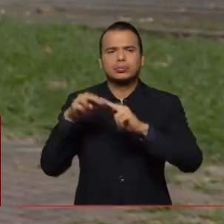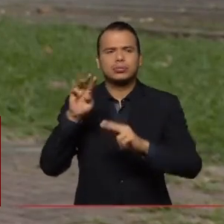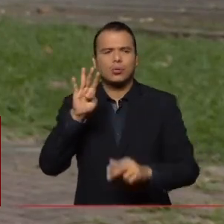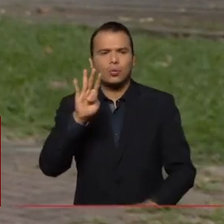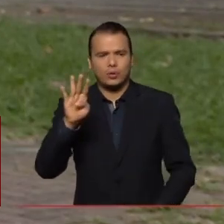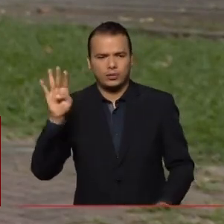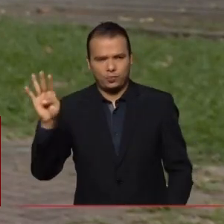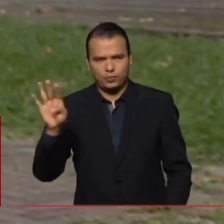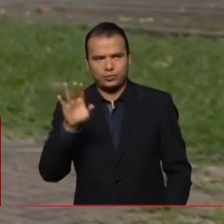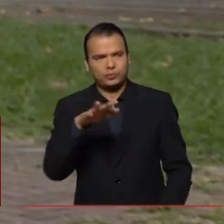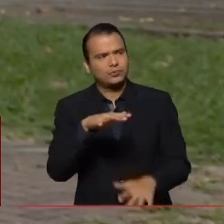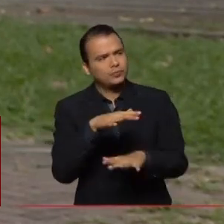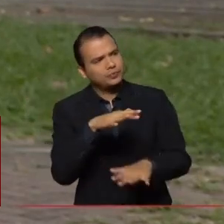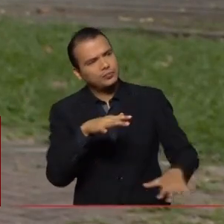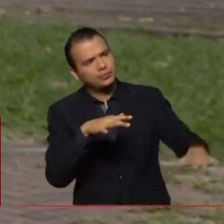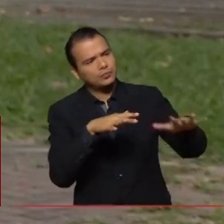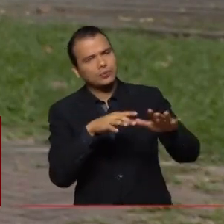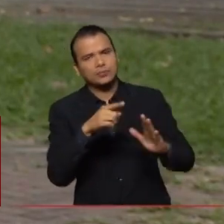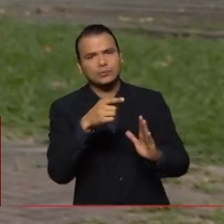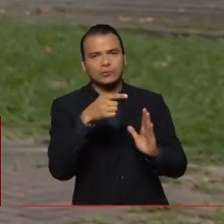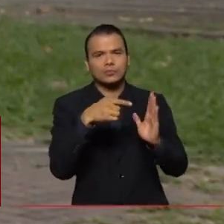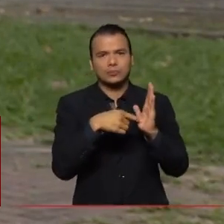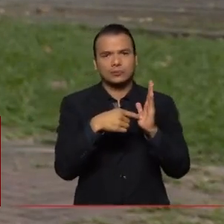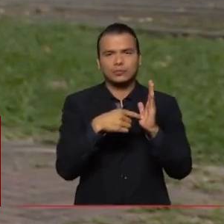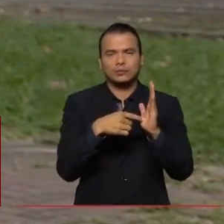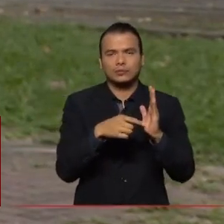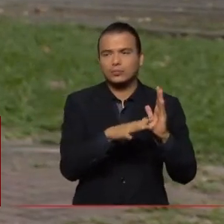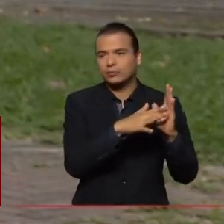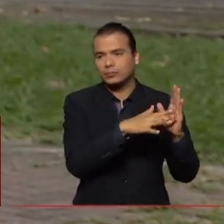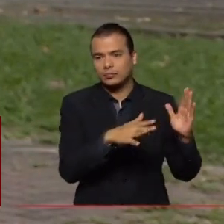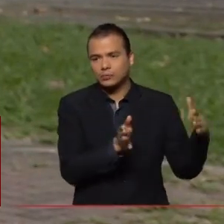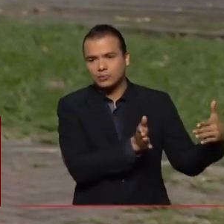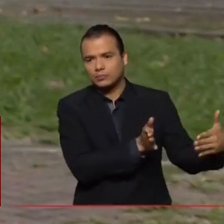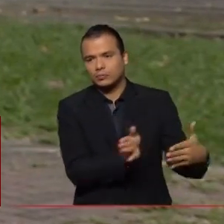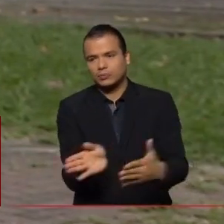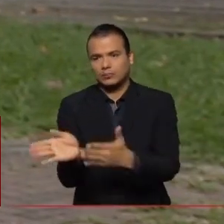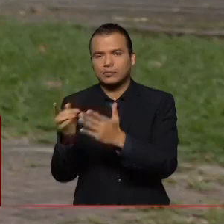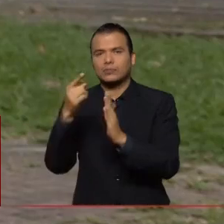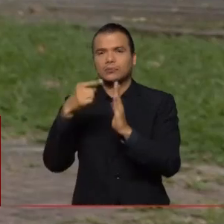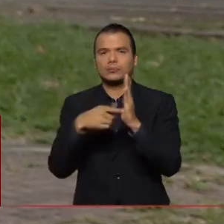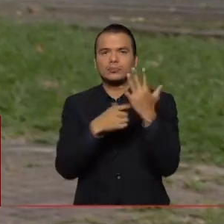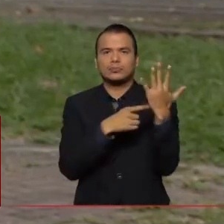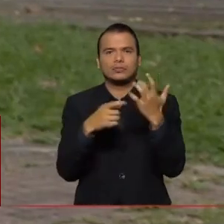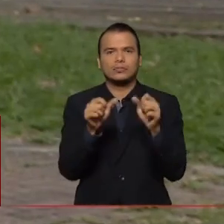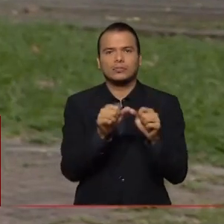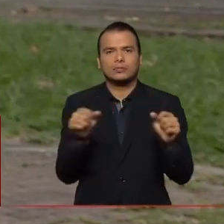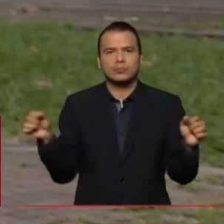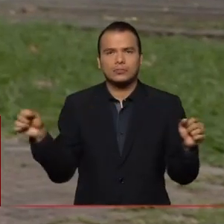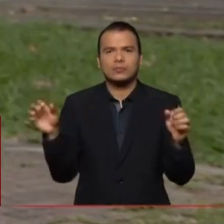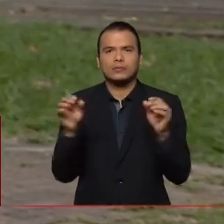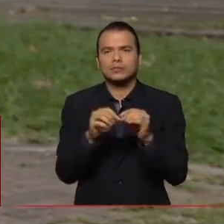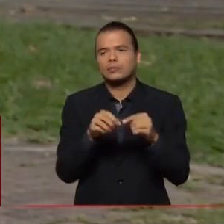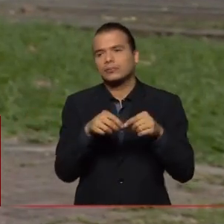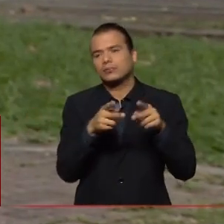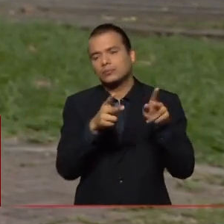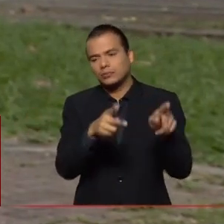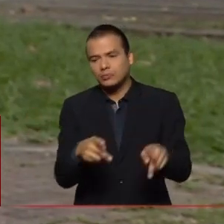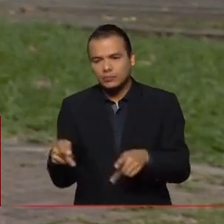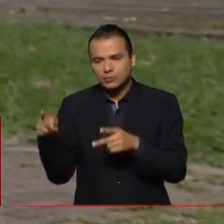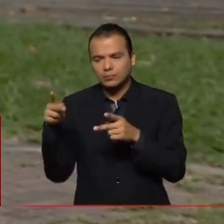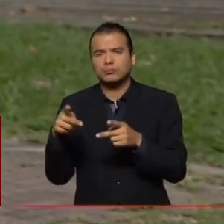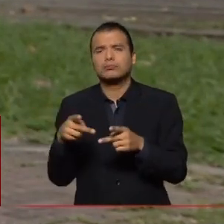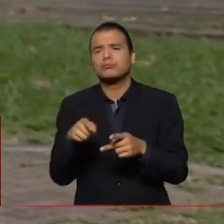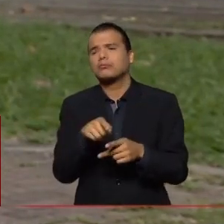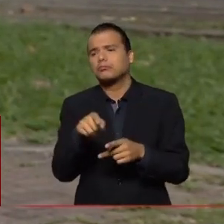dejarán 1.600 metros lineales de senderos elevados, 1.900 de senderos a nivel, estaciones de bienestar,